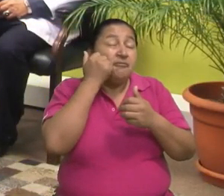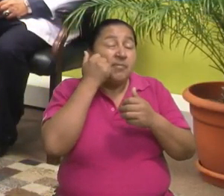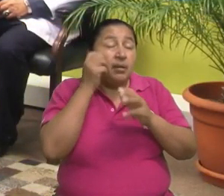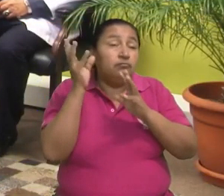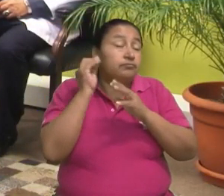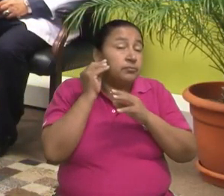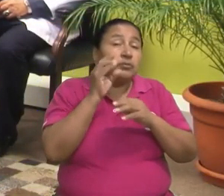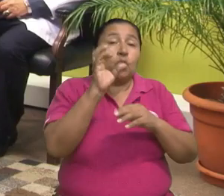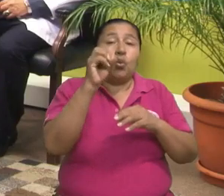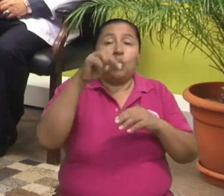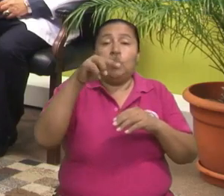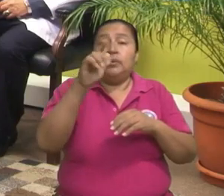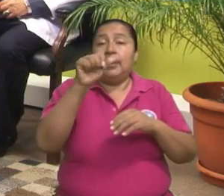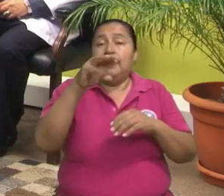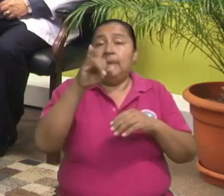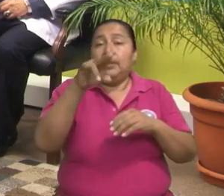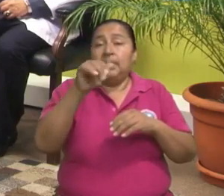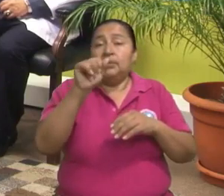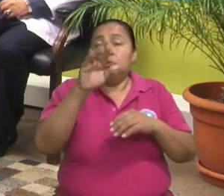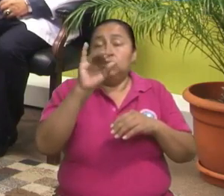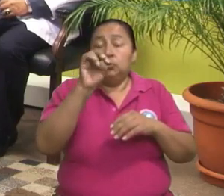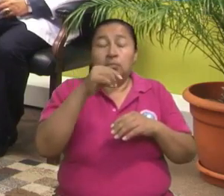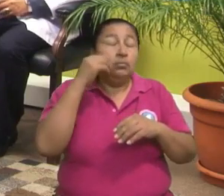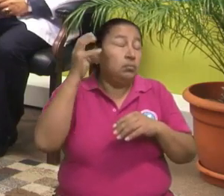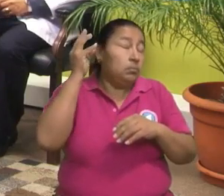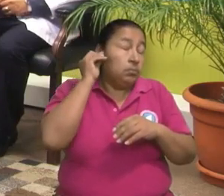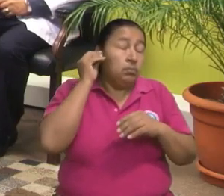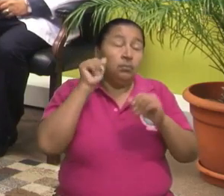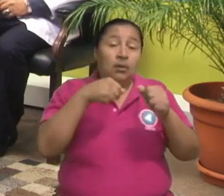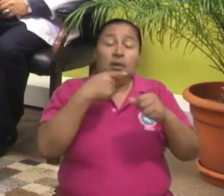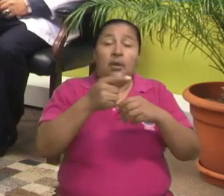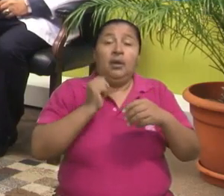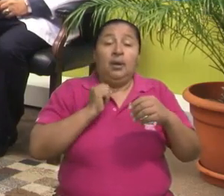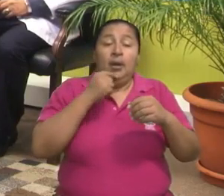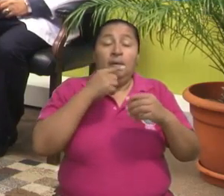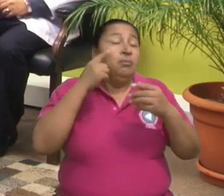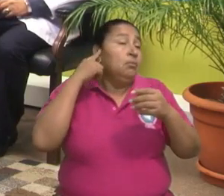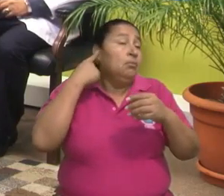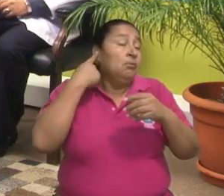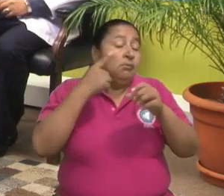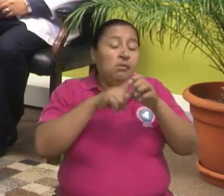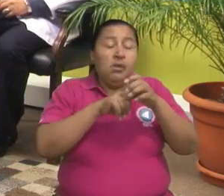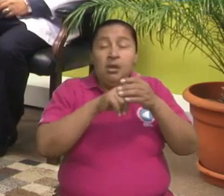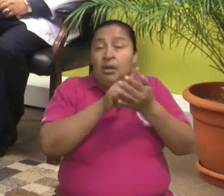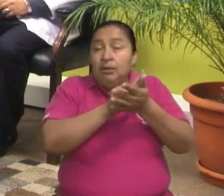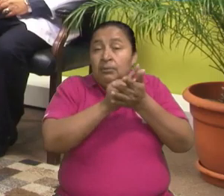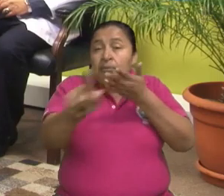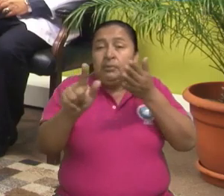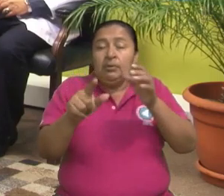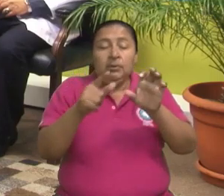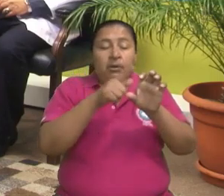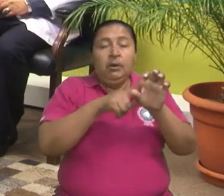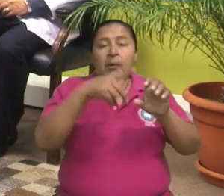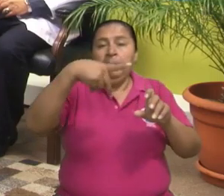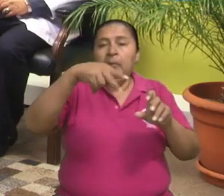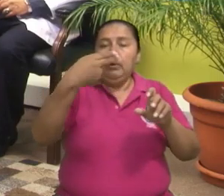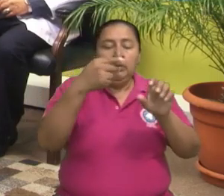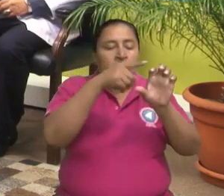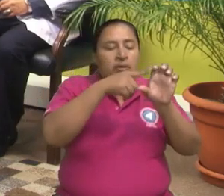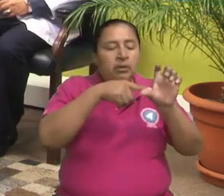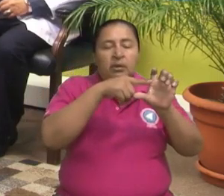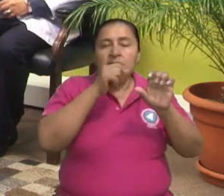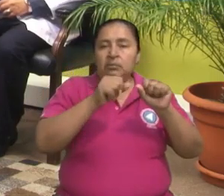y entonces al este al borrar este el ph de éste del oído del conducto auditivo